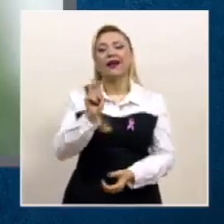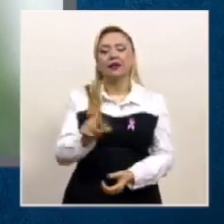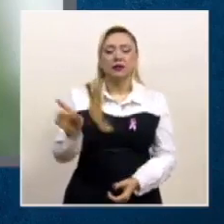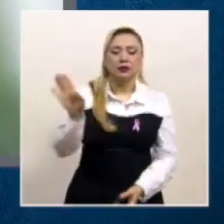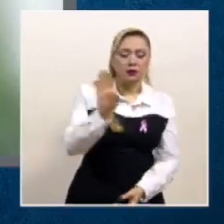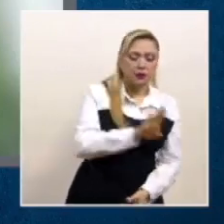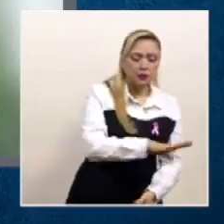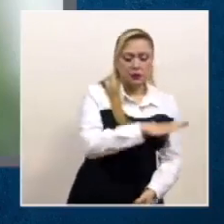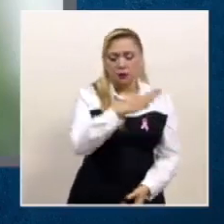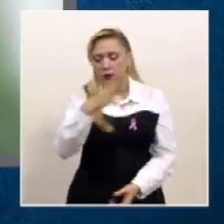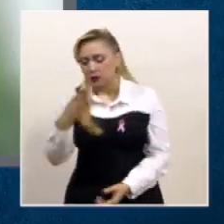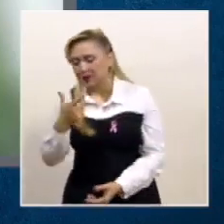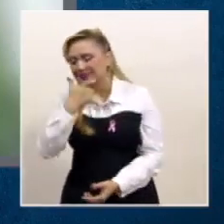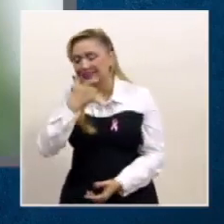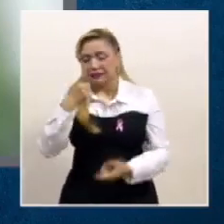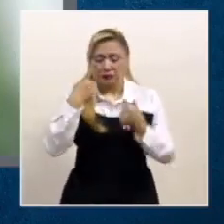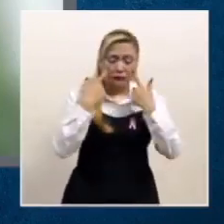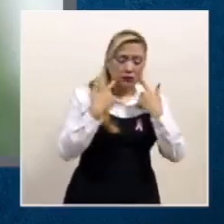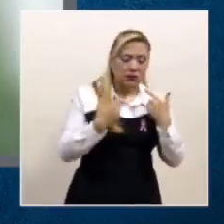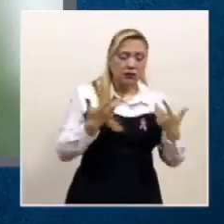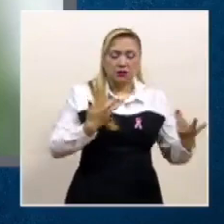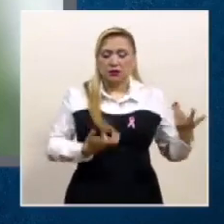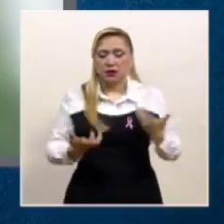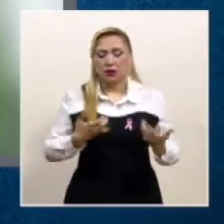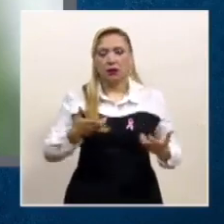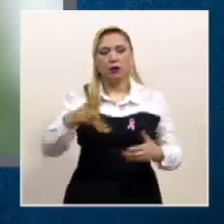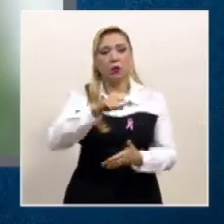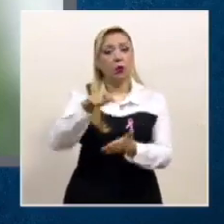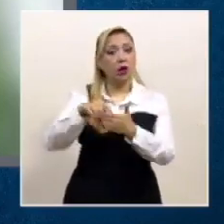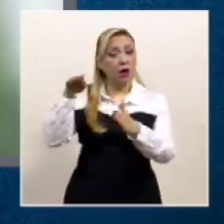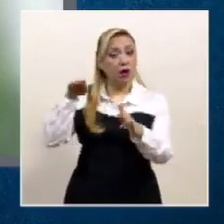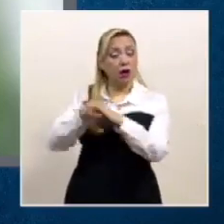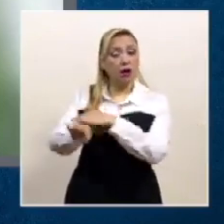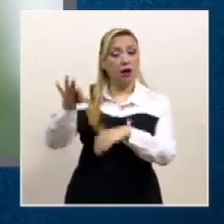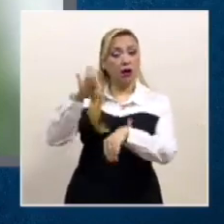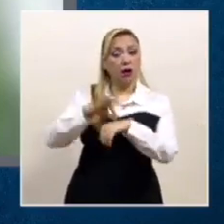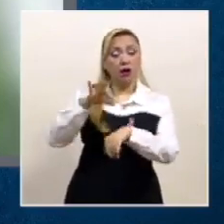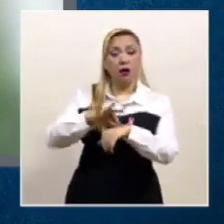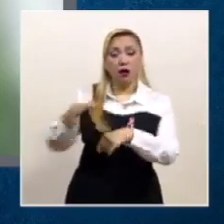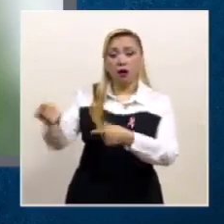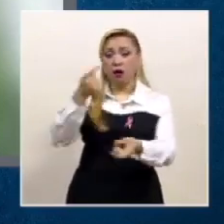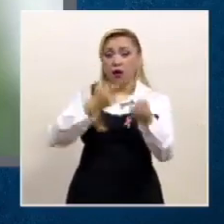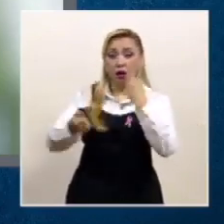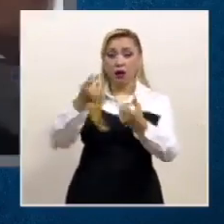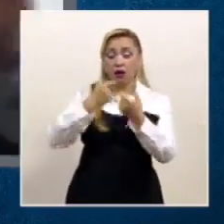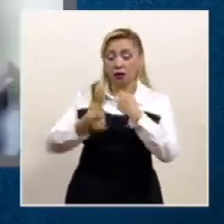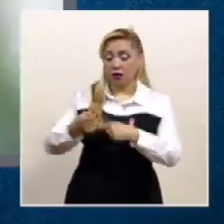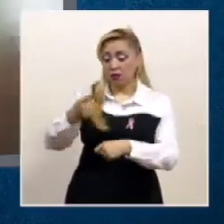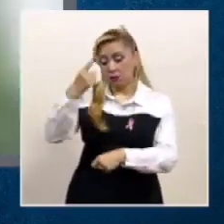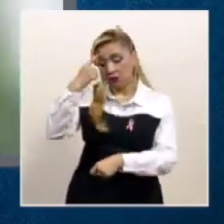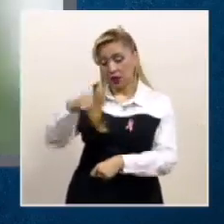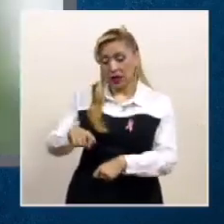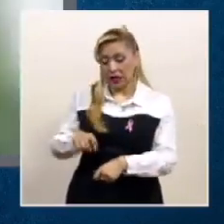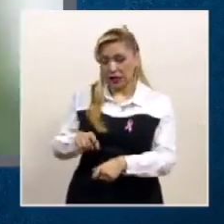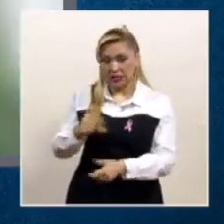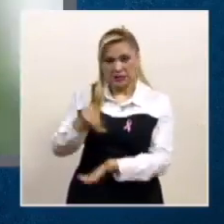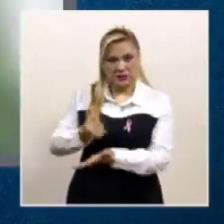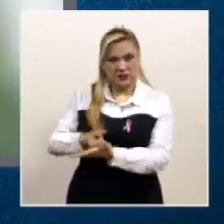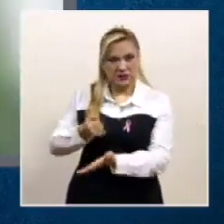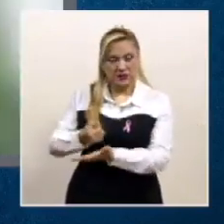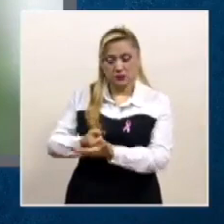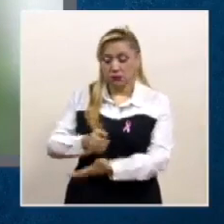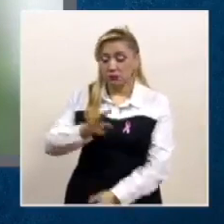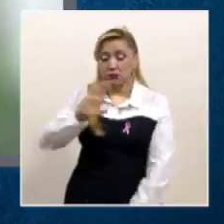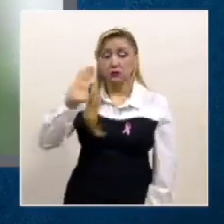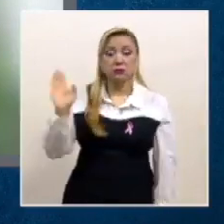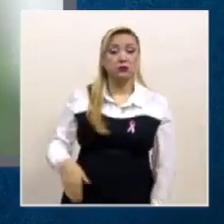en centros de atención psiquiátrica pues perdieron la vida, ¿no? Y estamos hablando, el Huachala Chimbo,